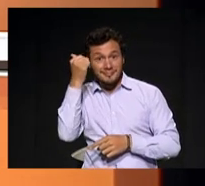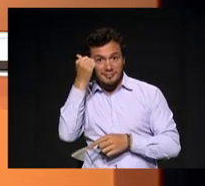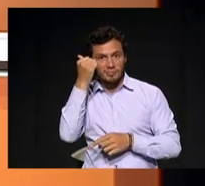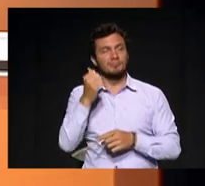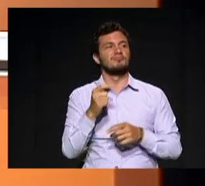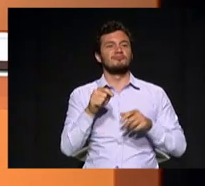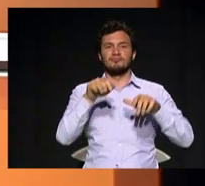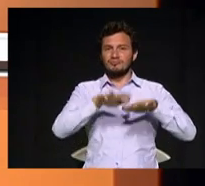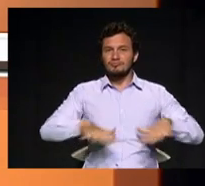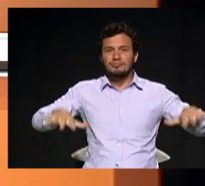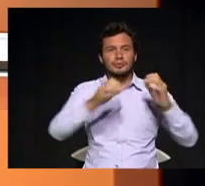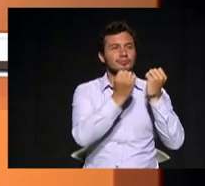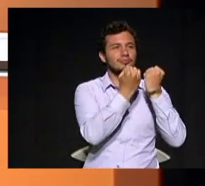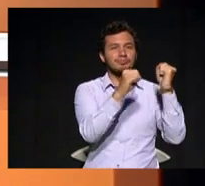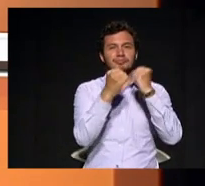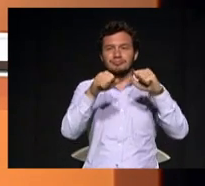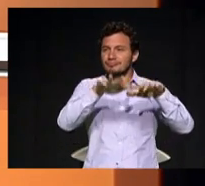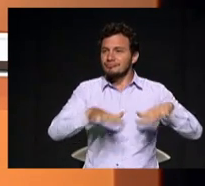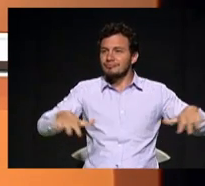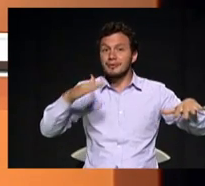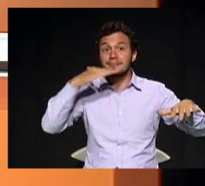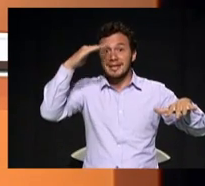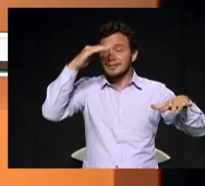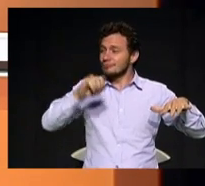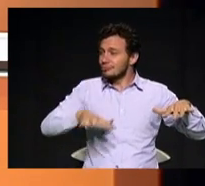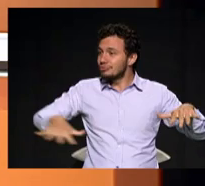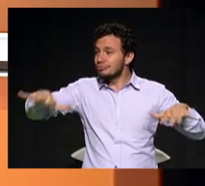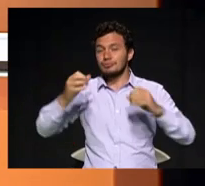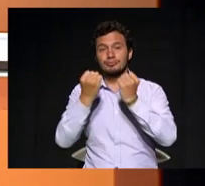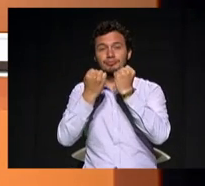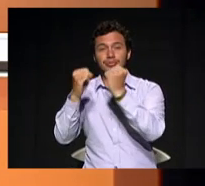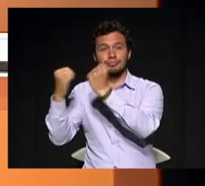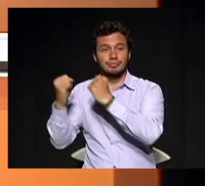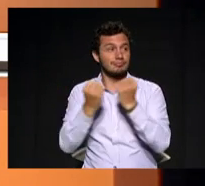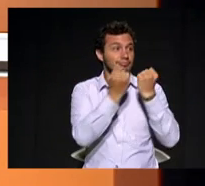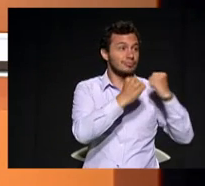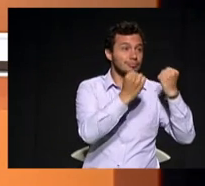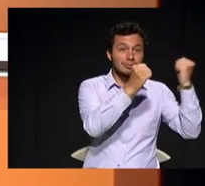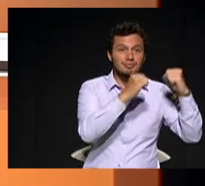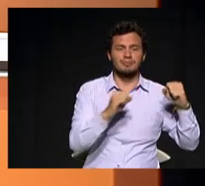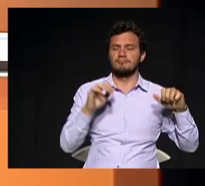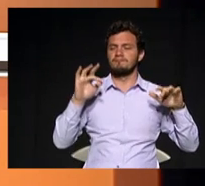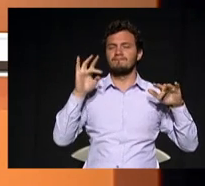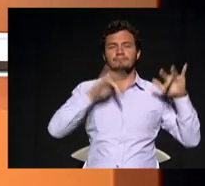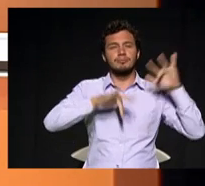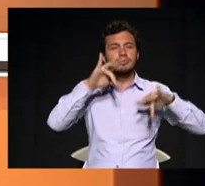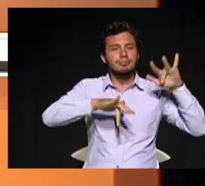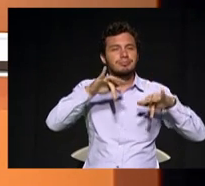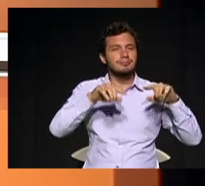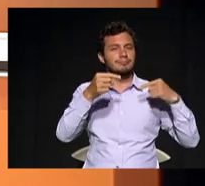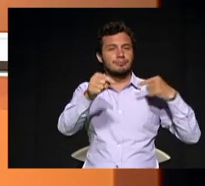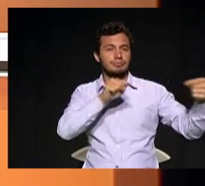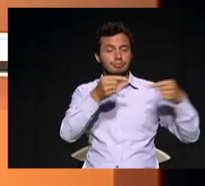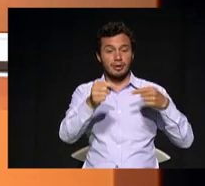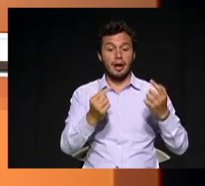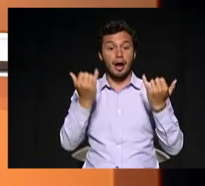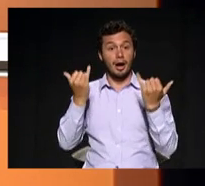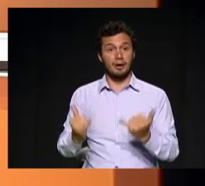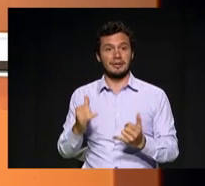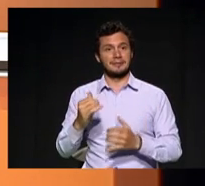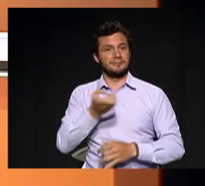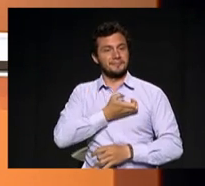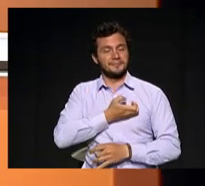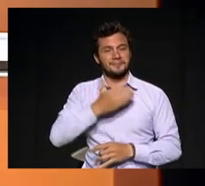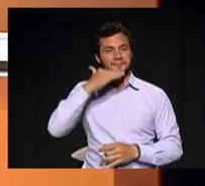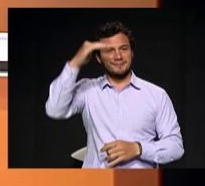municipios metropolitanos un nuevo espacio para conocer las diferentes propuestas en este caso de los candidatos a la alcaldía de medellín espacios